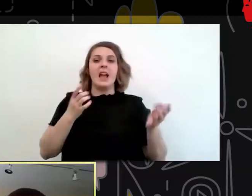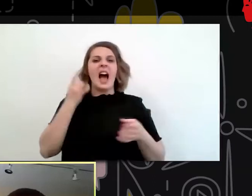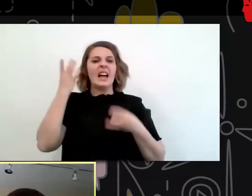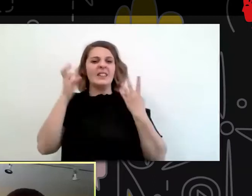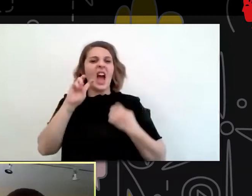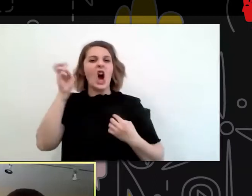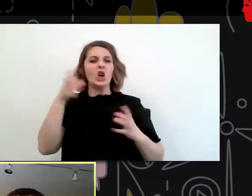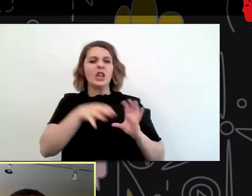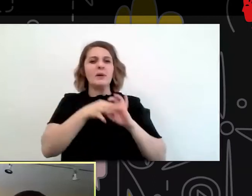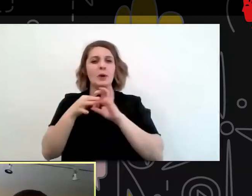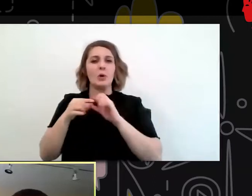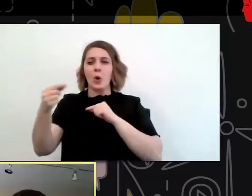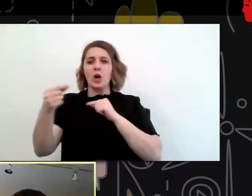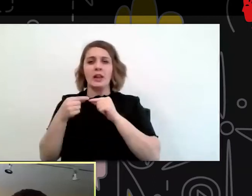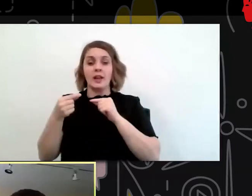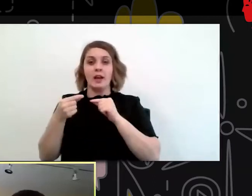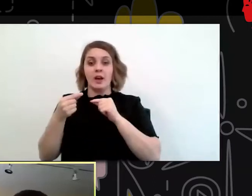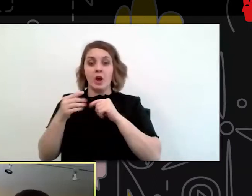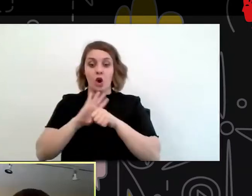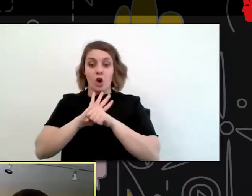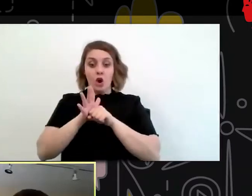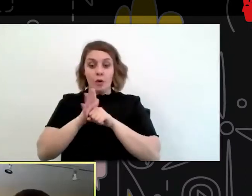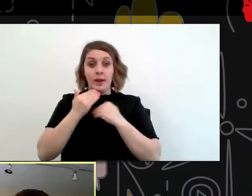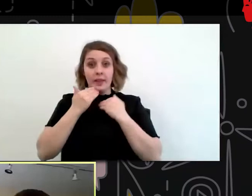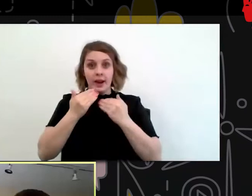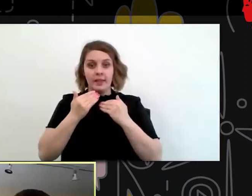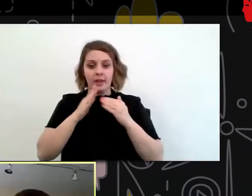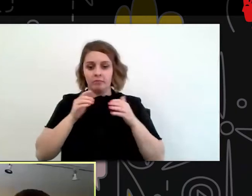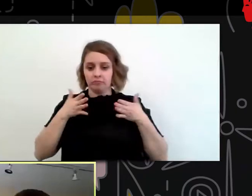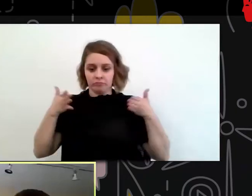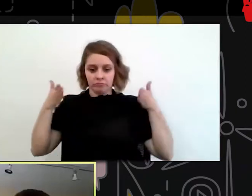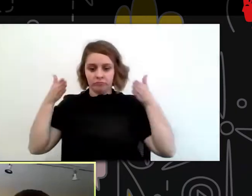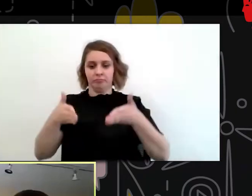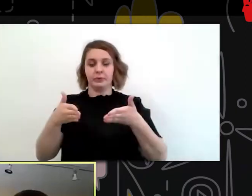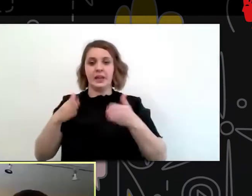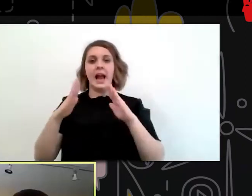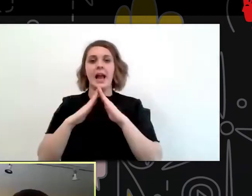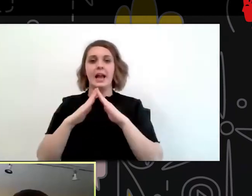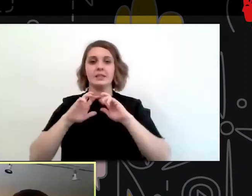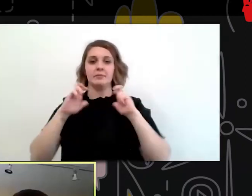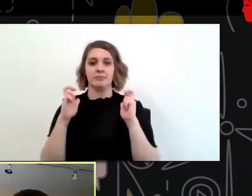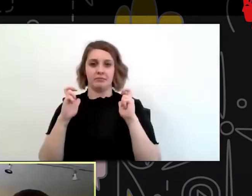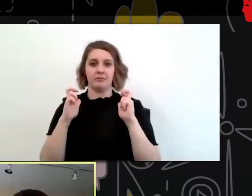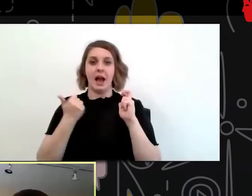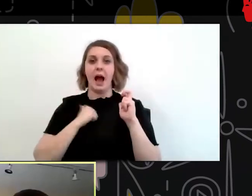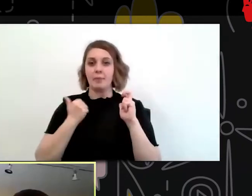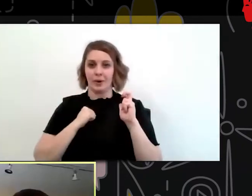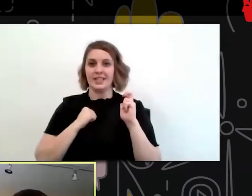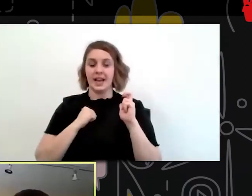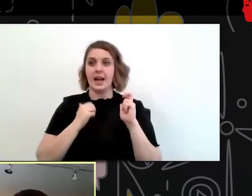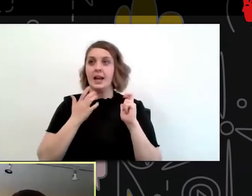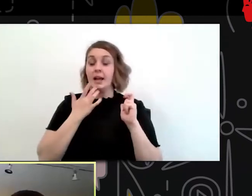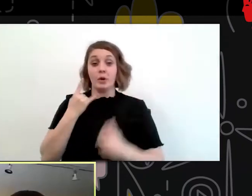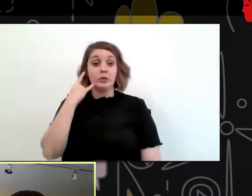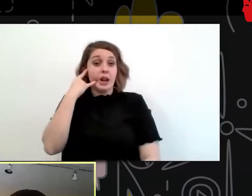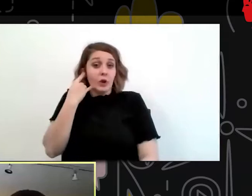actividades de monitorización se han orientado al seguimiento de pacientes en casa. incluso por medio del